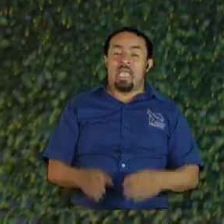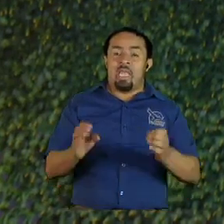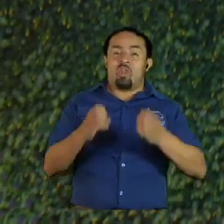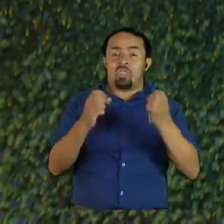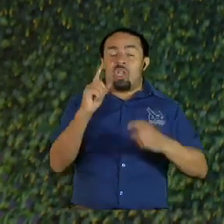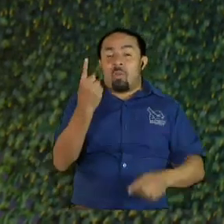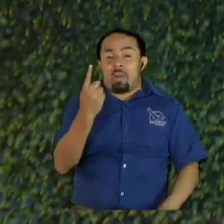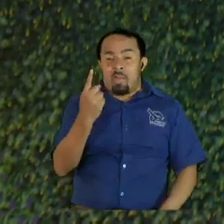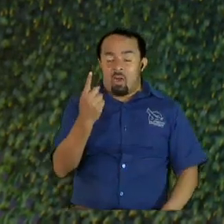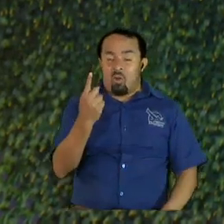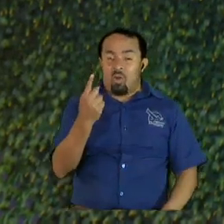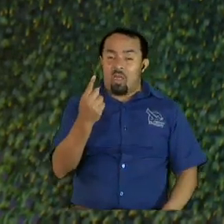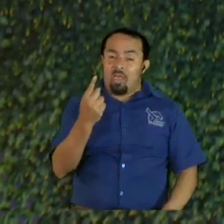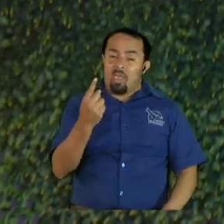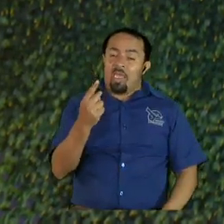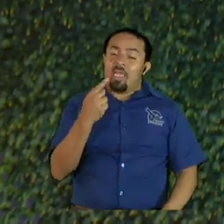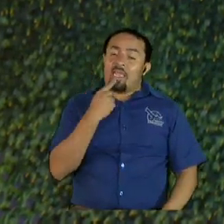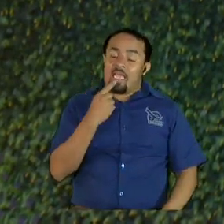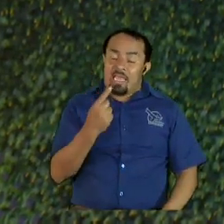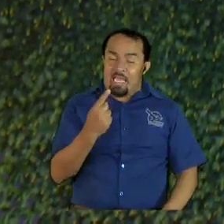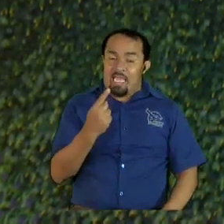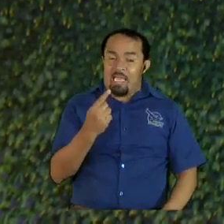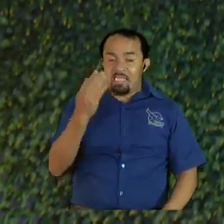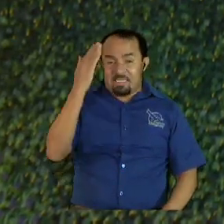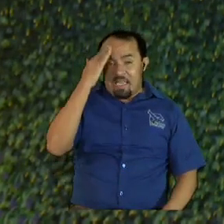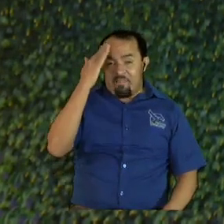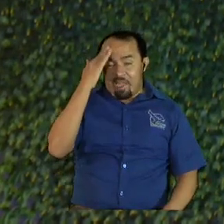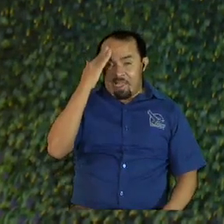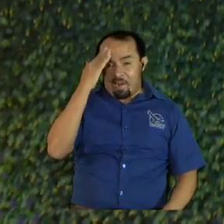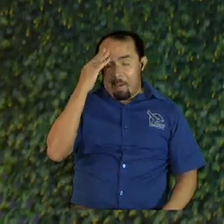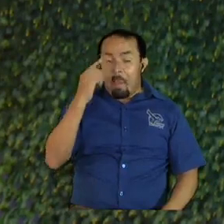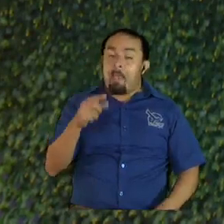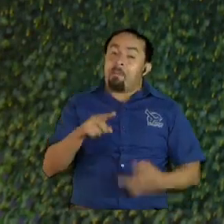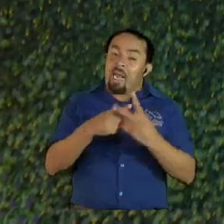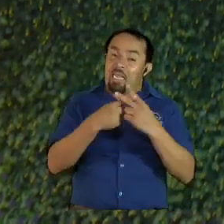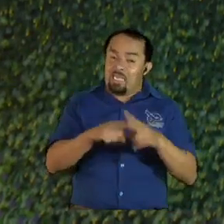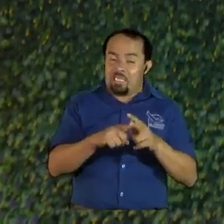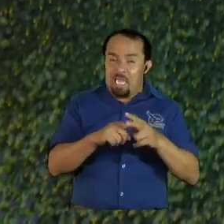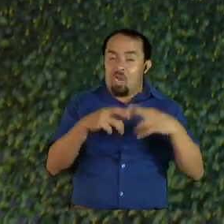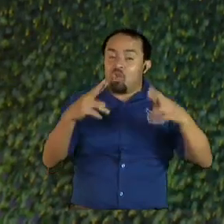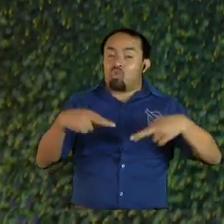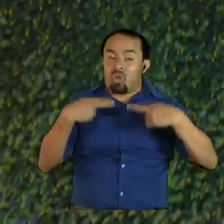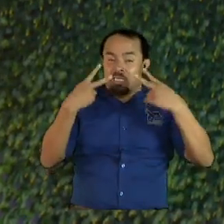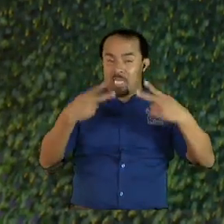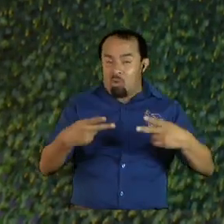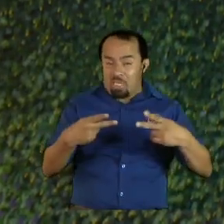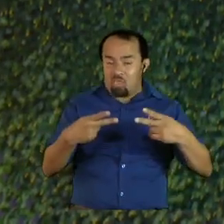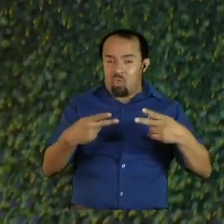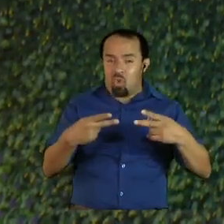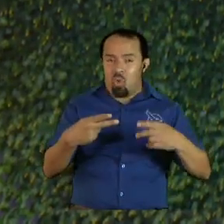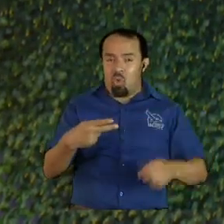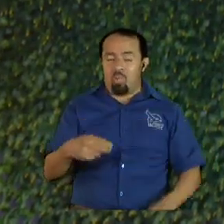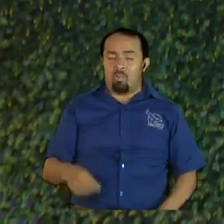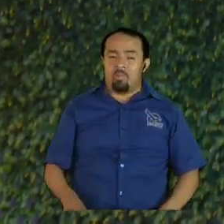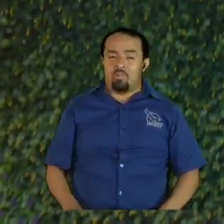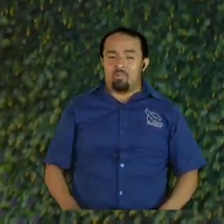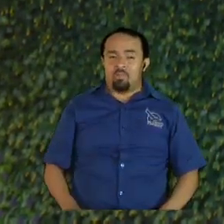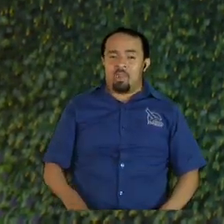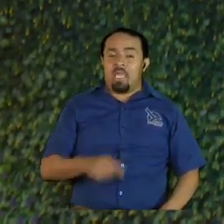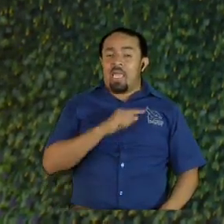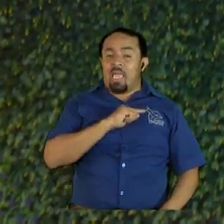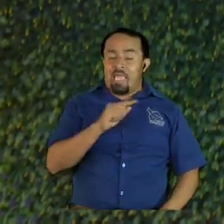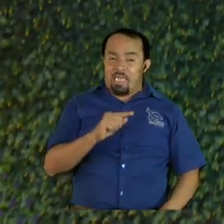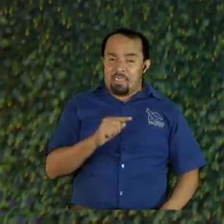Entonces, lo primero que él tiene para iniciar su restauración, su recuperación, su reintegración, su